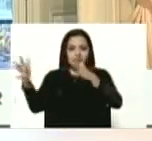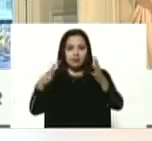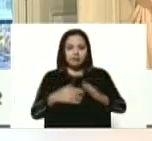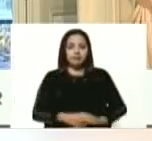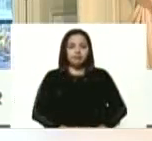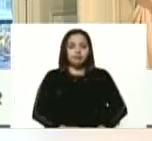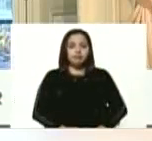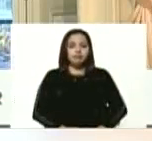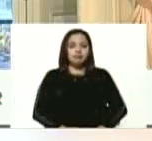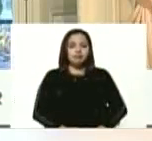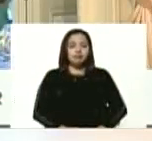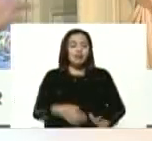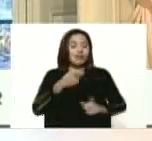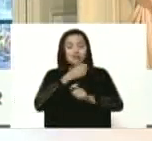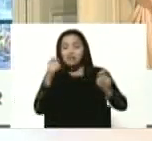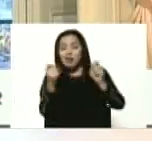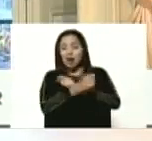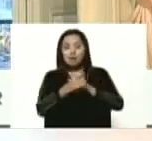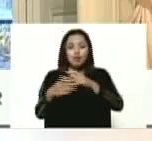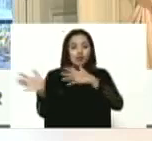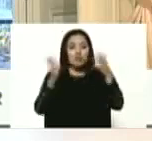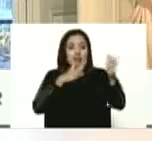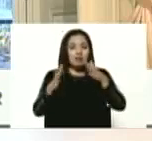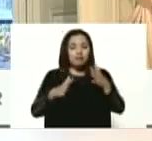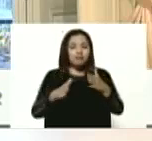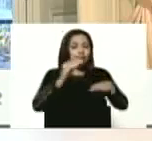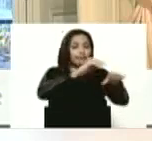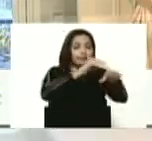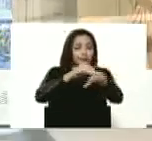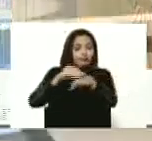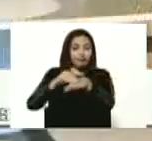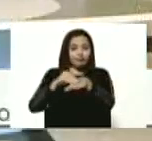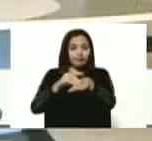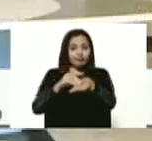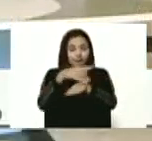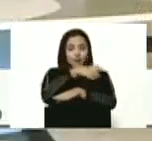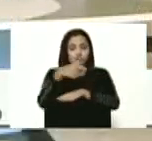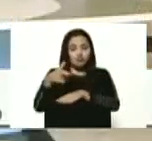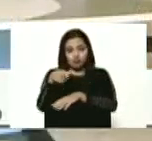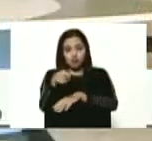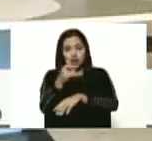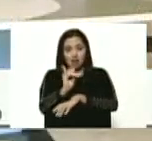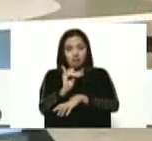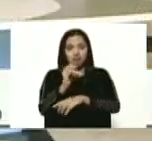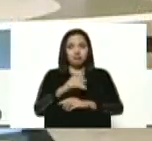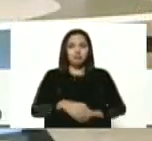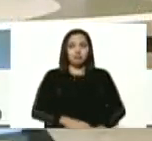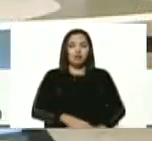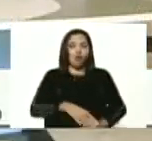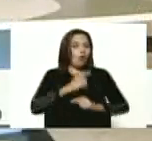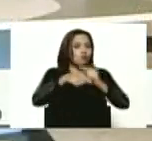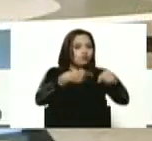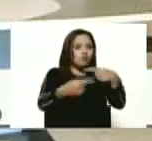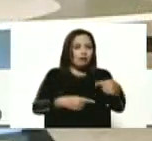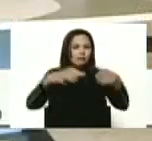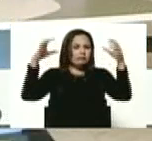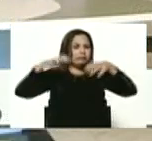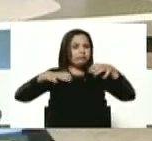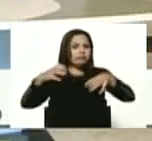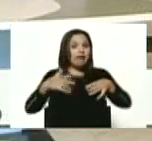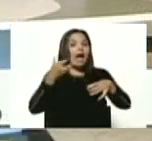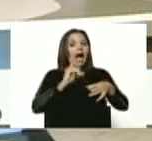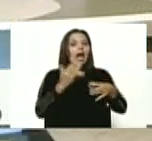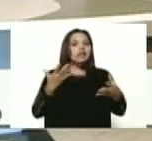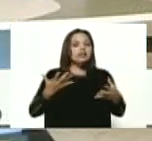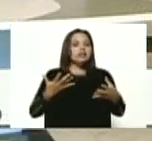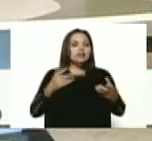Tarek, producto del cambio climático. Castro Sotelo. Producto del cambio climático se están dando temperaturas